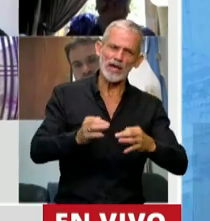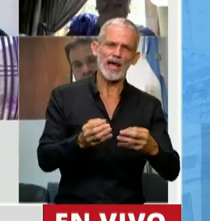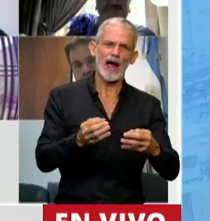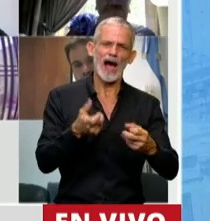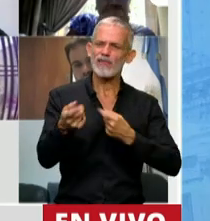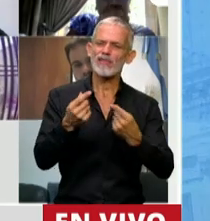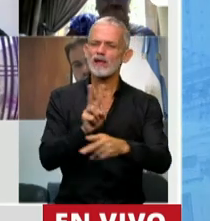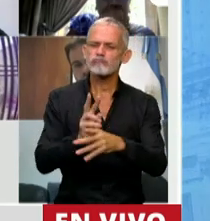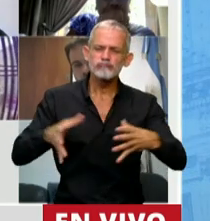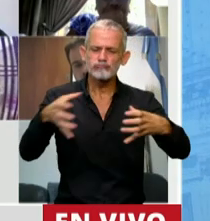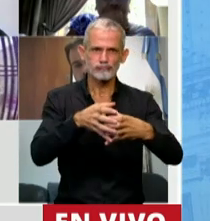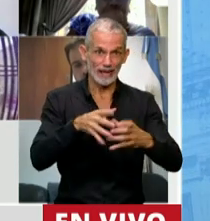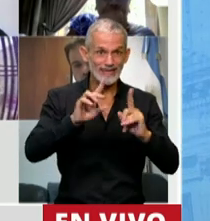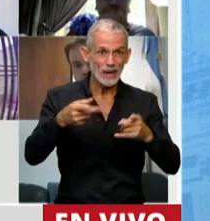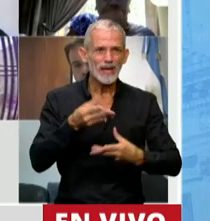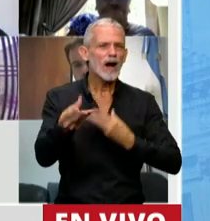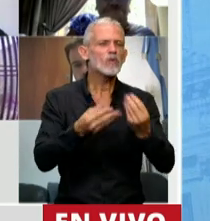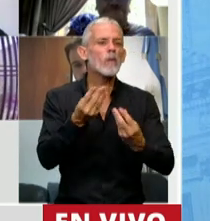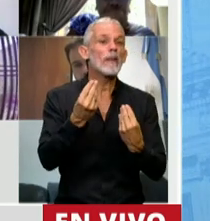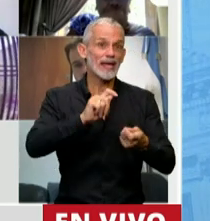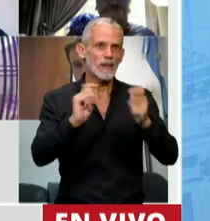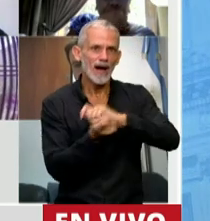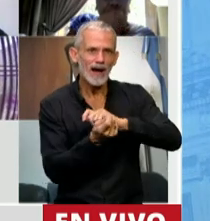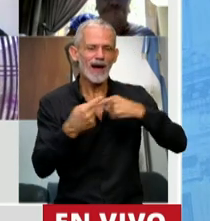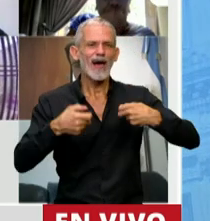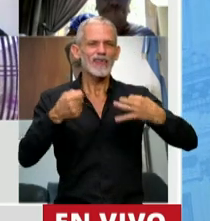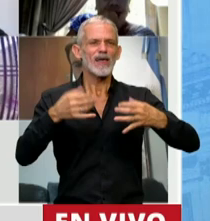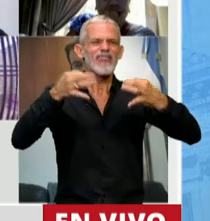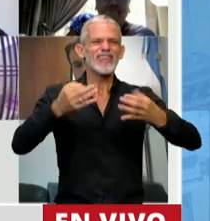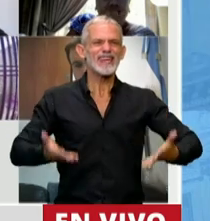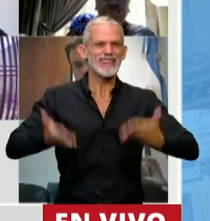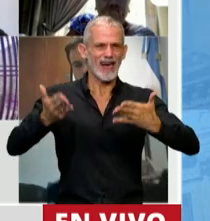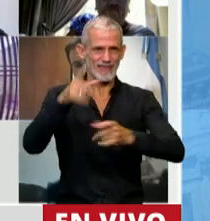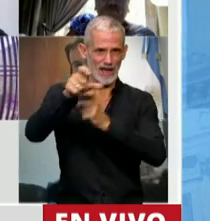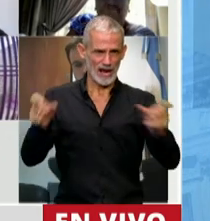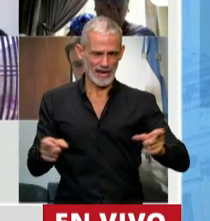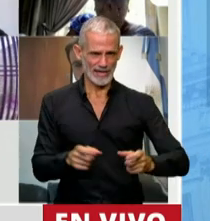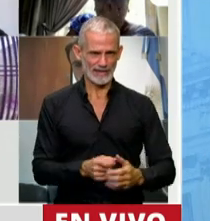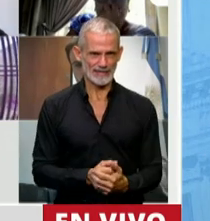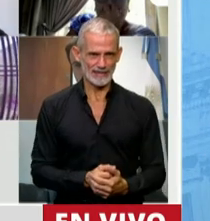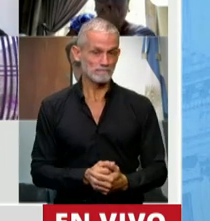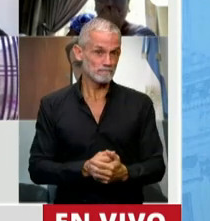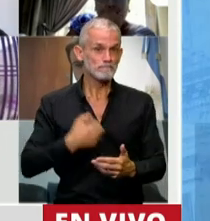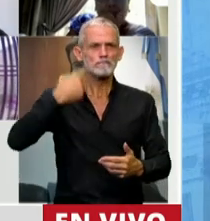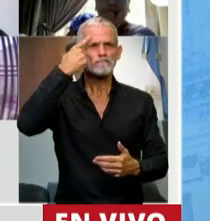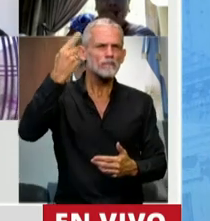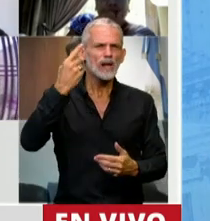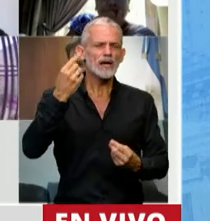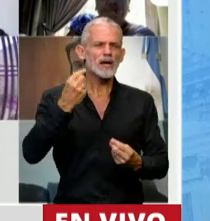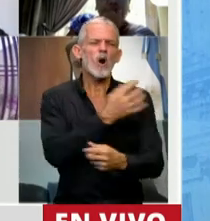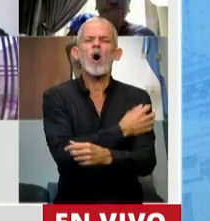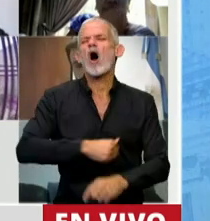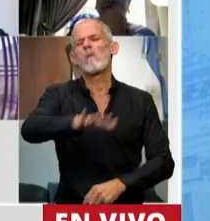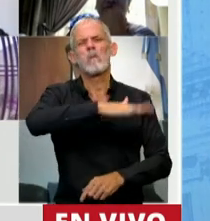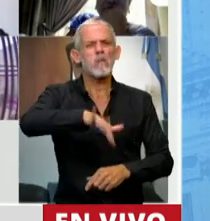sino también contribuyendo para transformar y darle dignidad a la gente. No creemos en el pobrismo